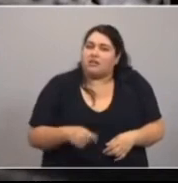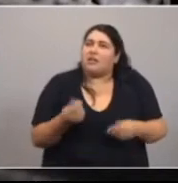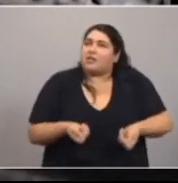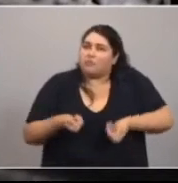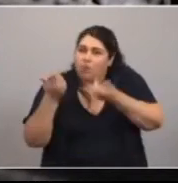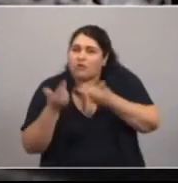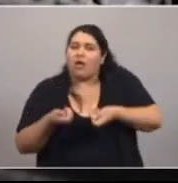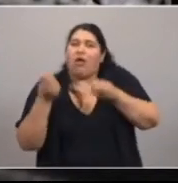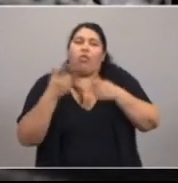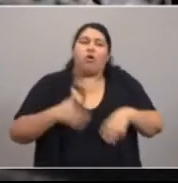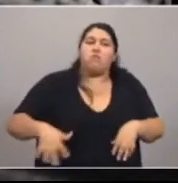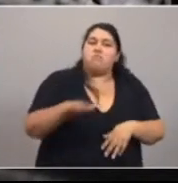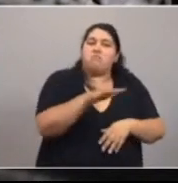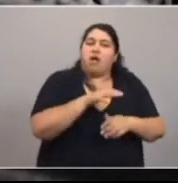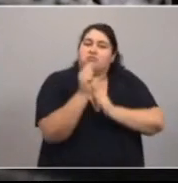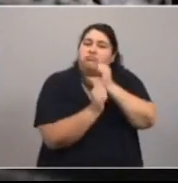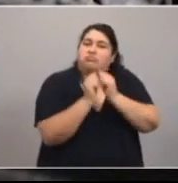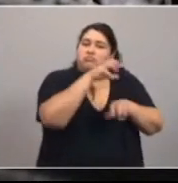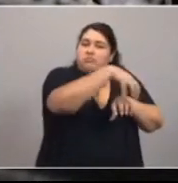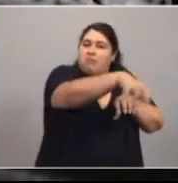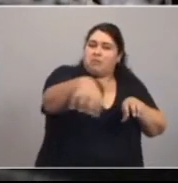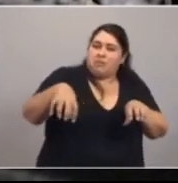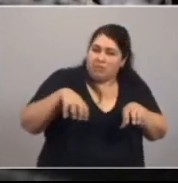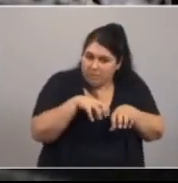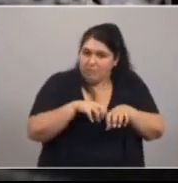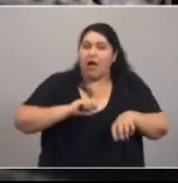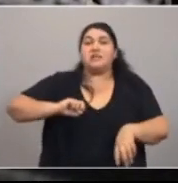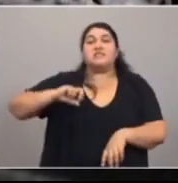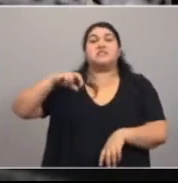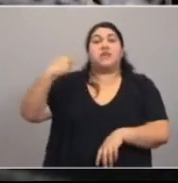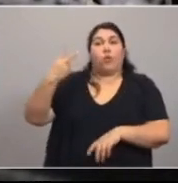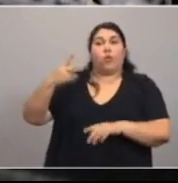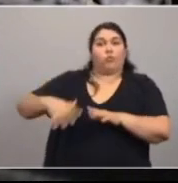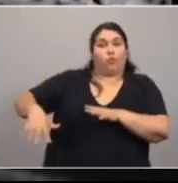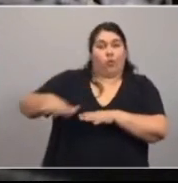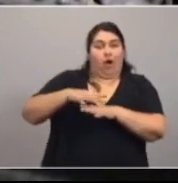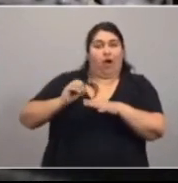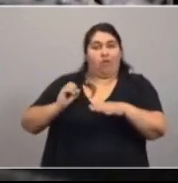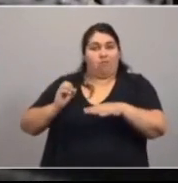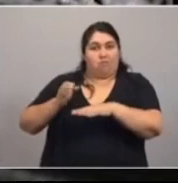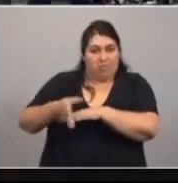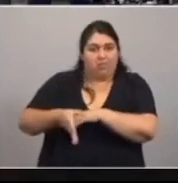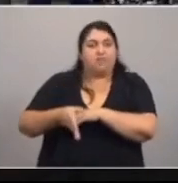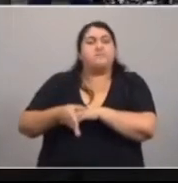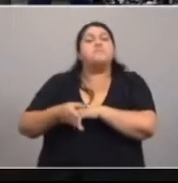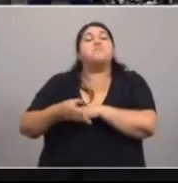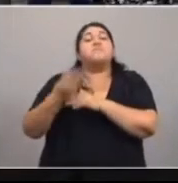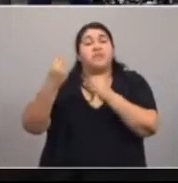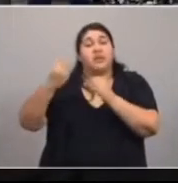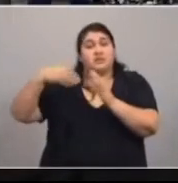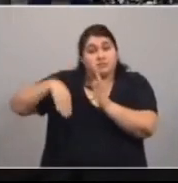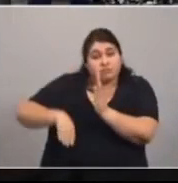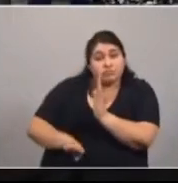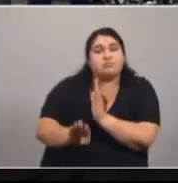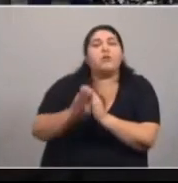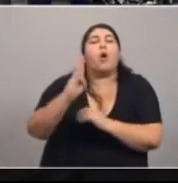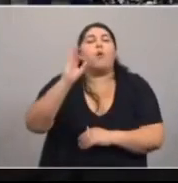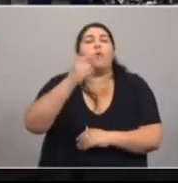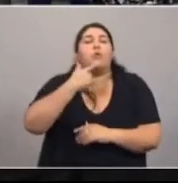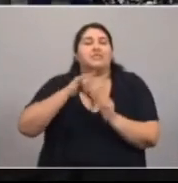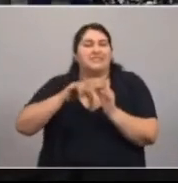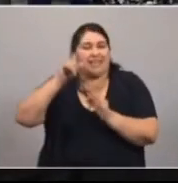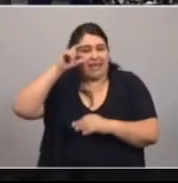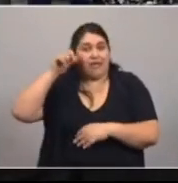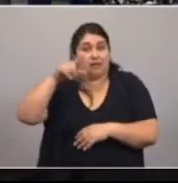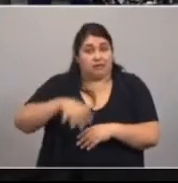arco que acabamos de inaugurar. En la inauguración del paso bajo nivel de la avenida Bosques, Axel le entregaba al desarrollador del parque un decreto que habilitaba